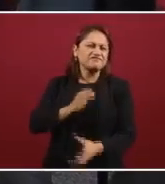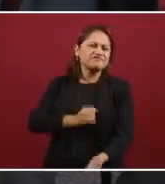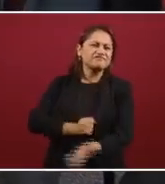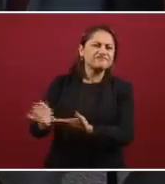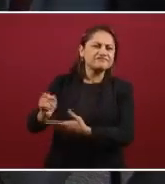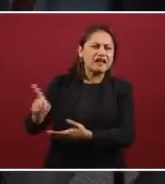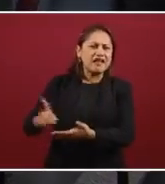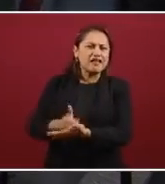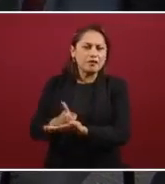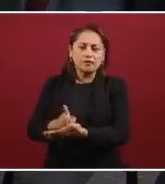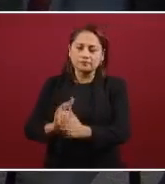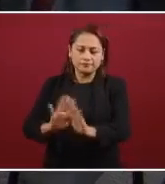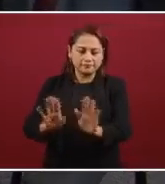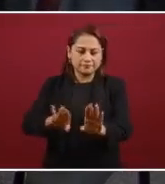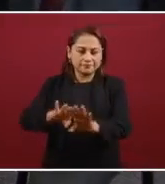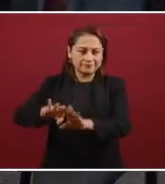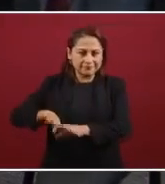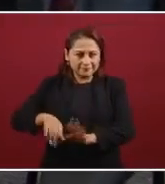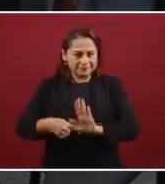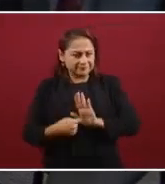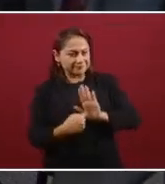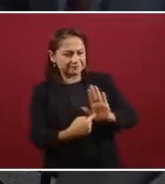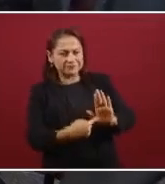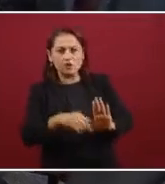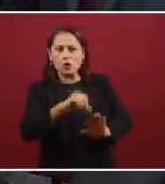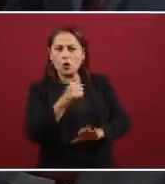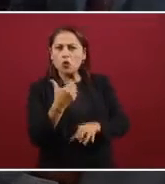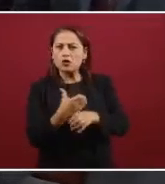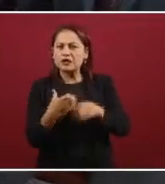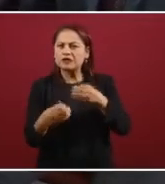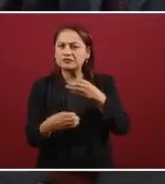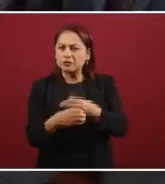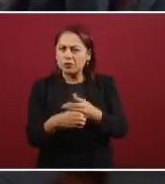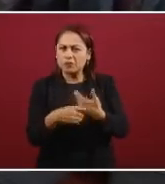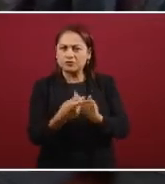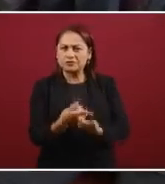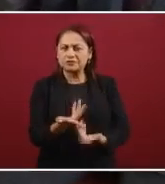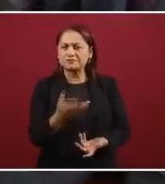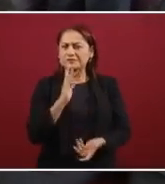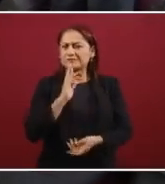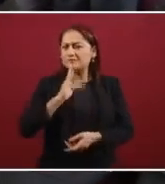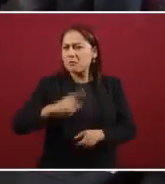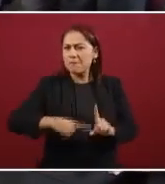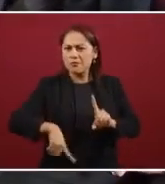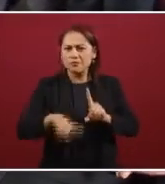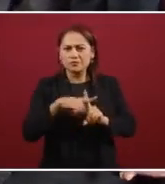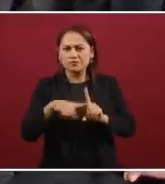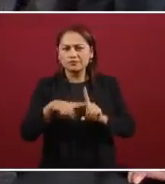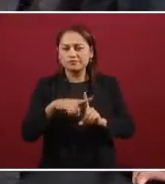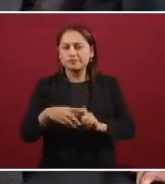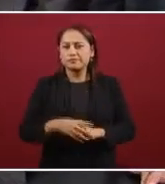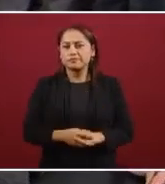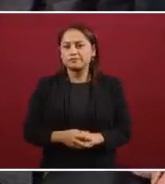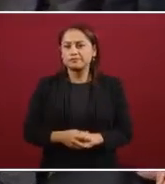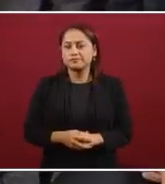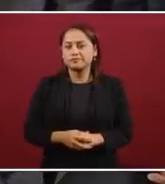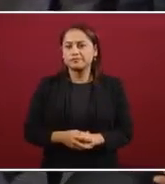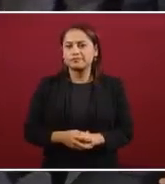y también por el camino de la